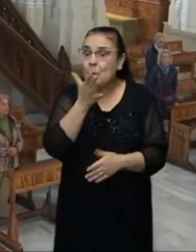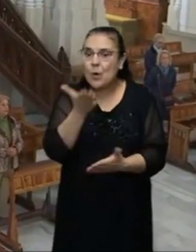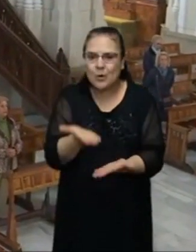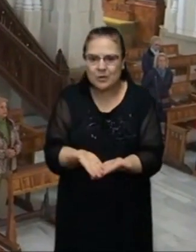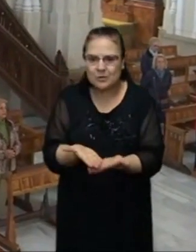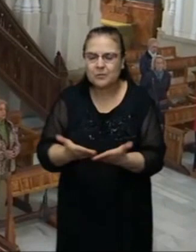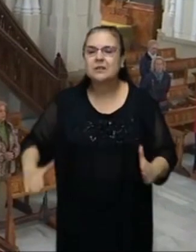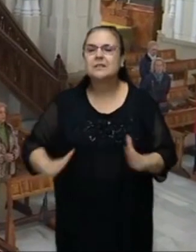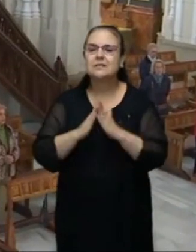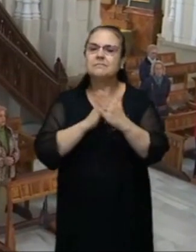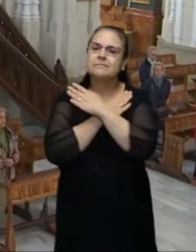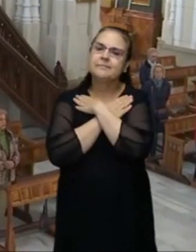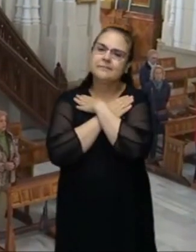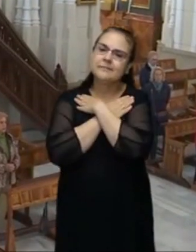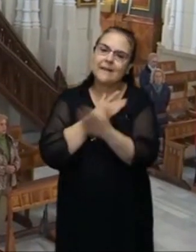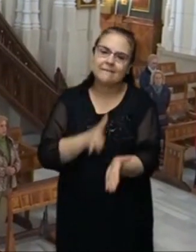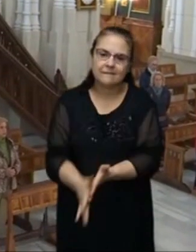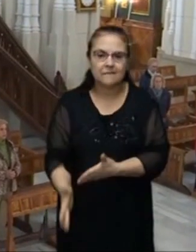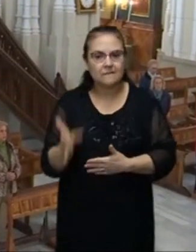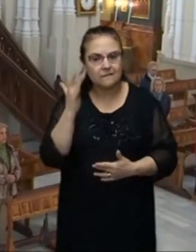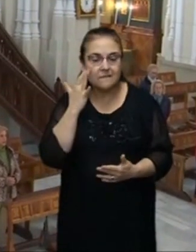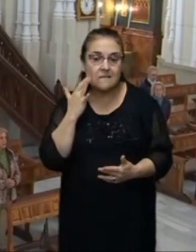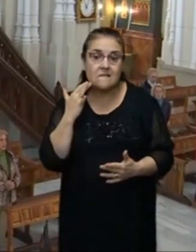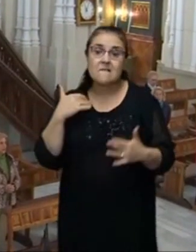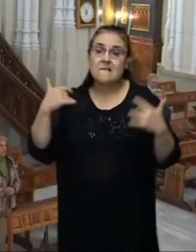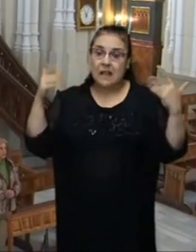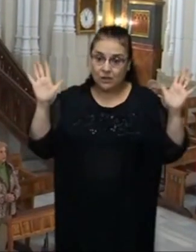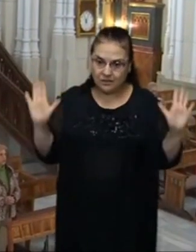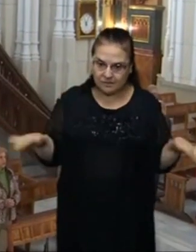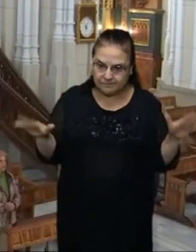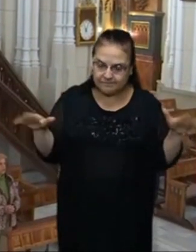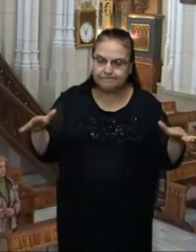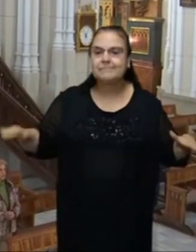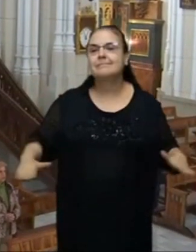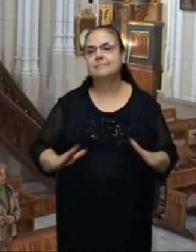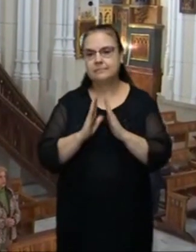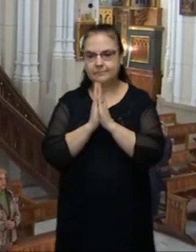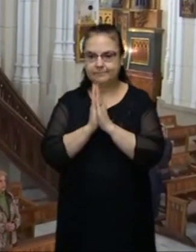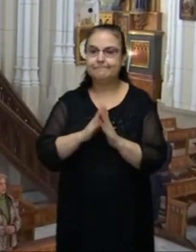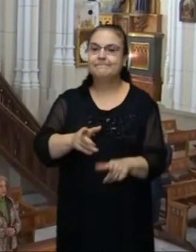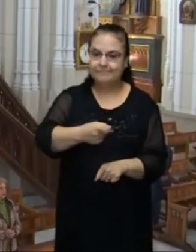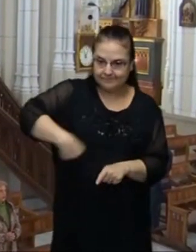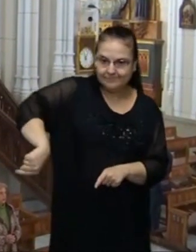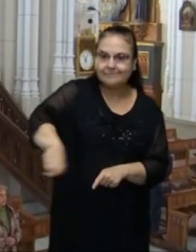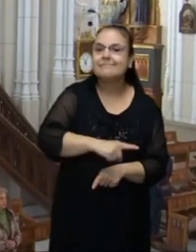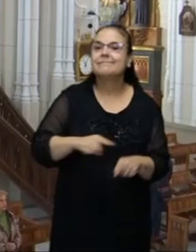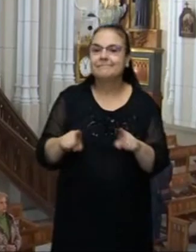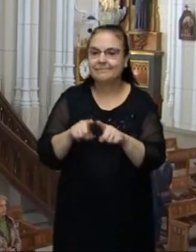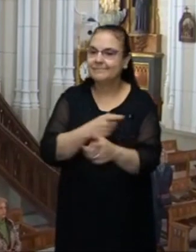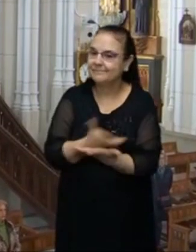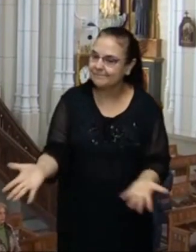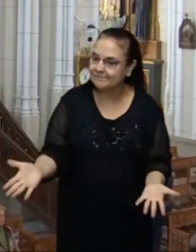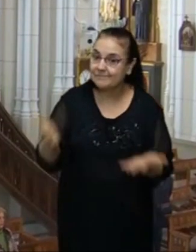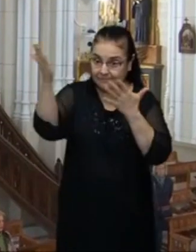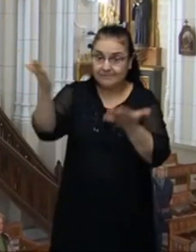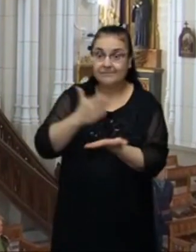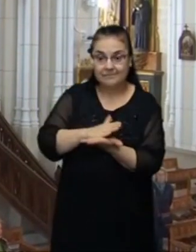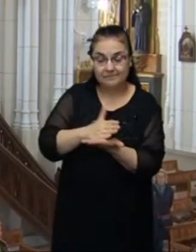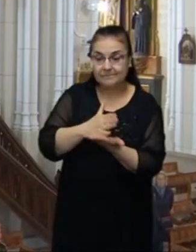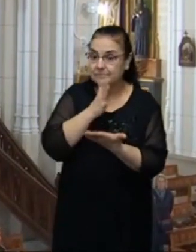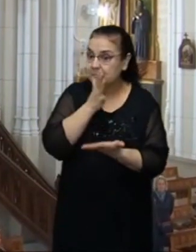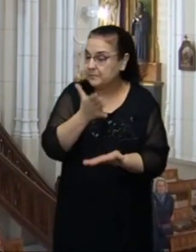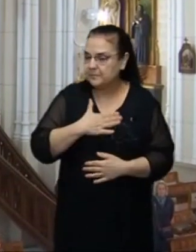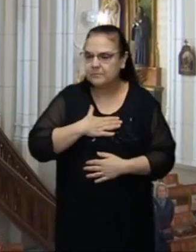culpa. Por eso ruego a Santa María siempre Virgen, a los ángeles, a los santos y a vosotros, hermanos,